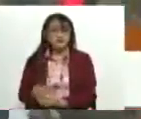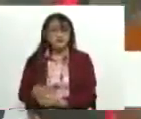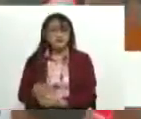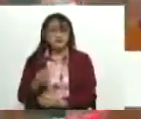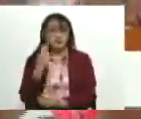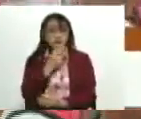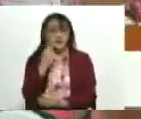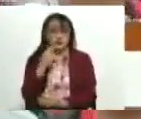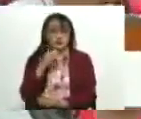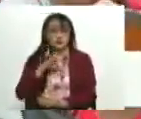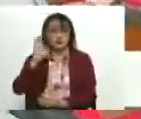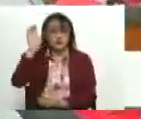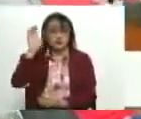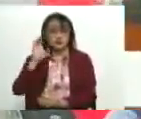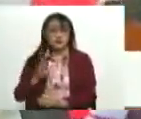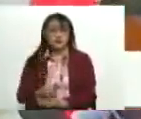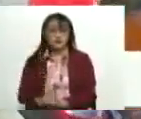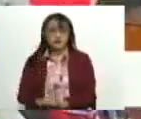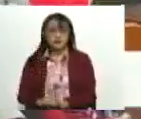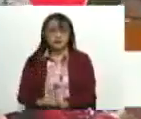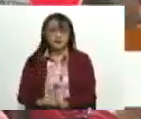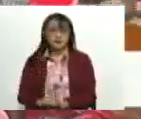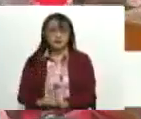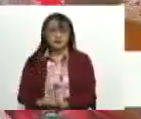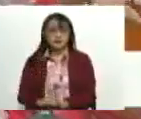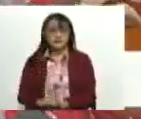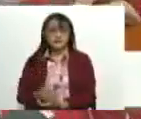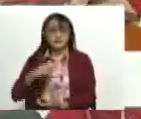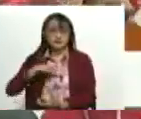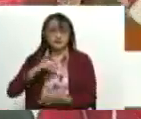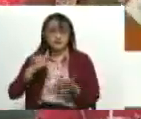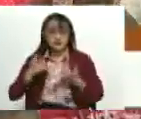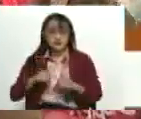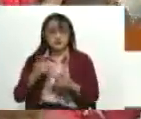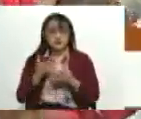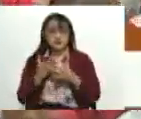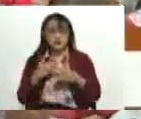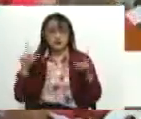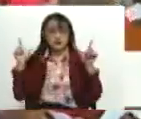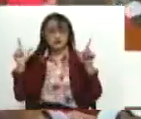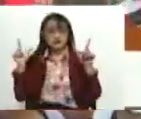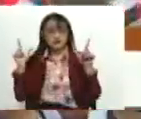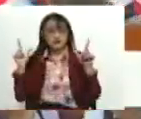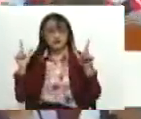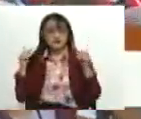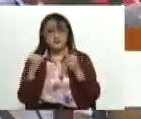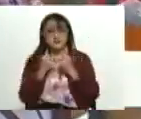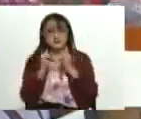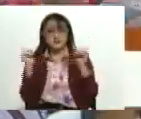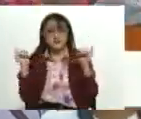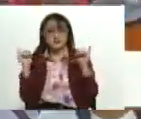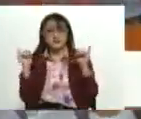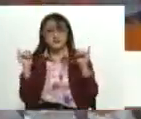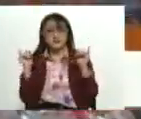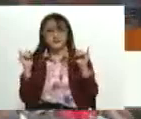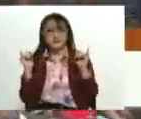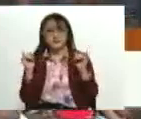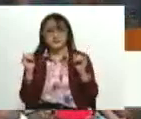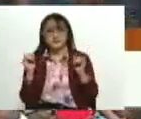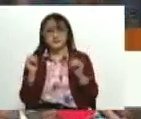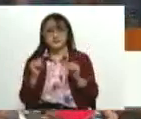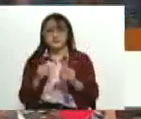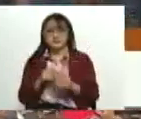su patria. Nosotros, los venezolanos, nacimos para ser libres, independientes y soberanos. Y eso lo